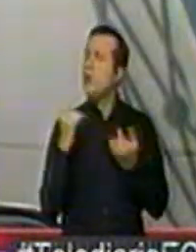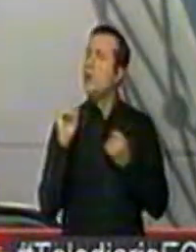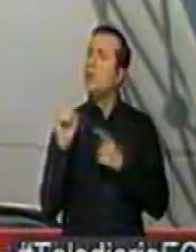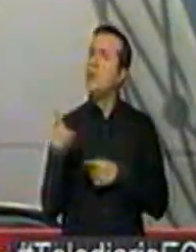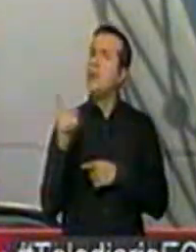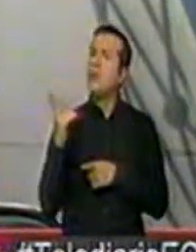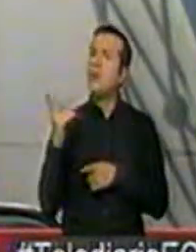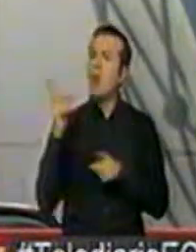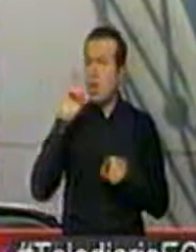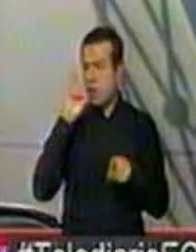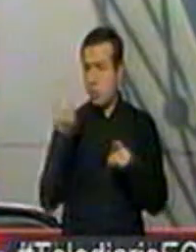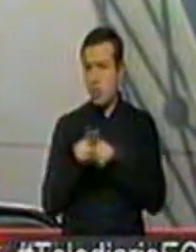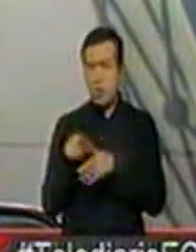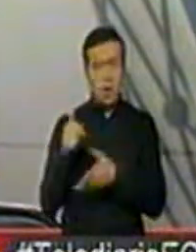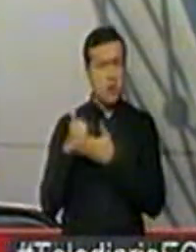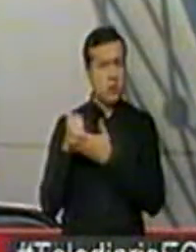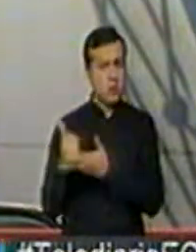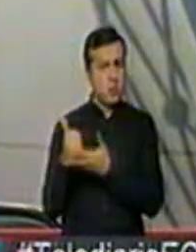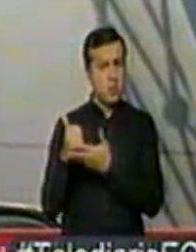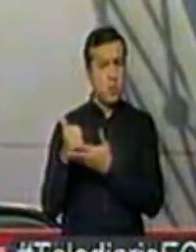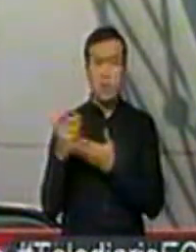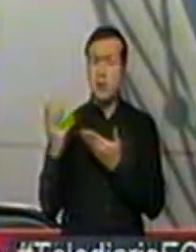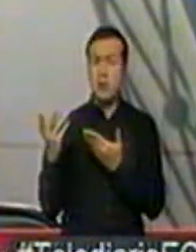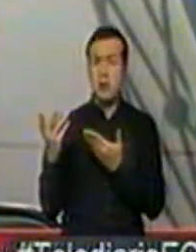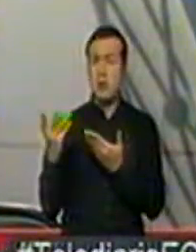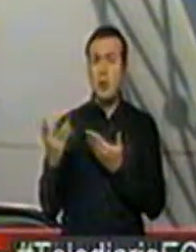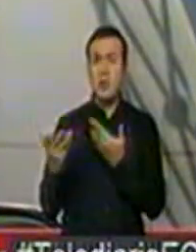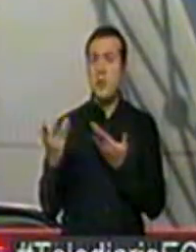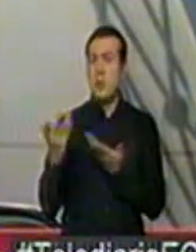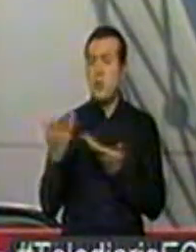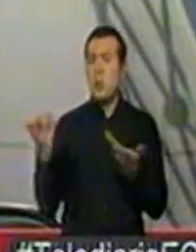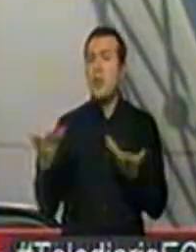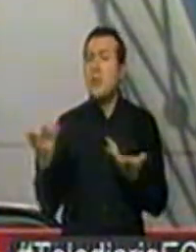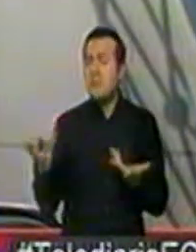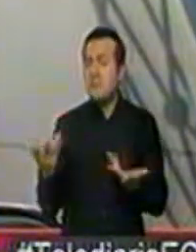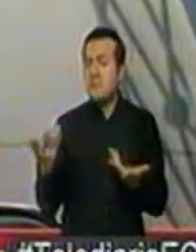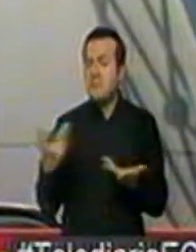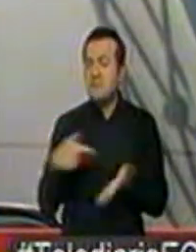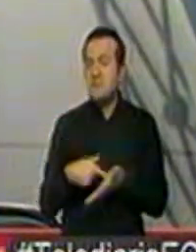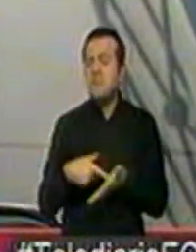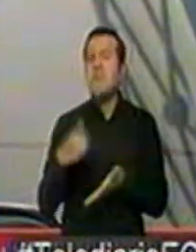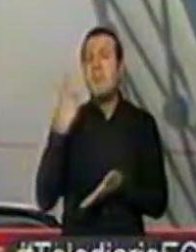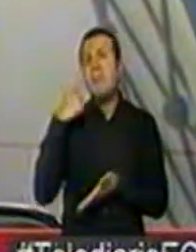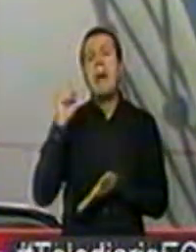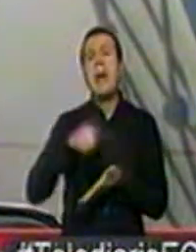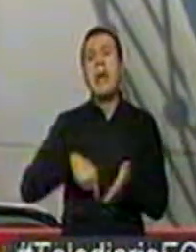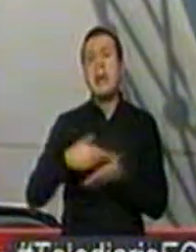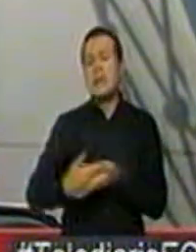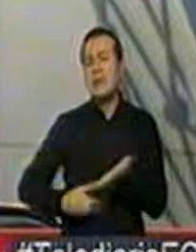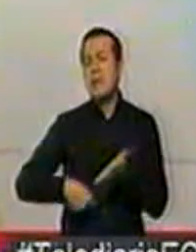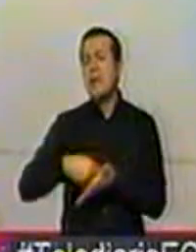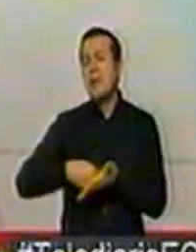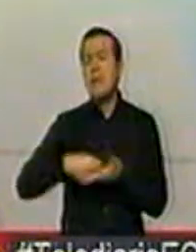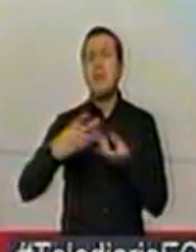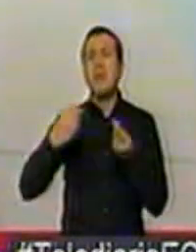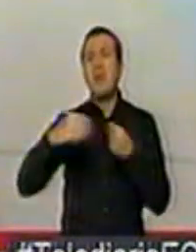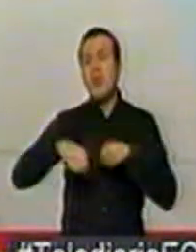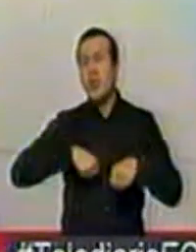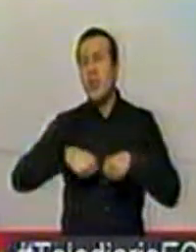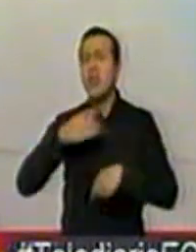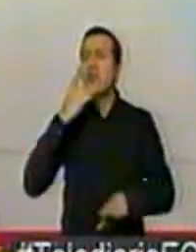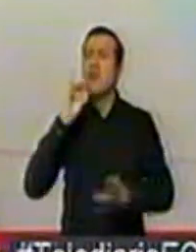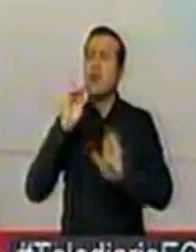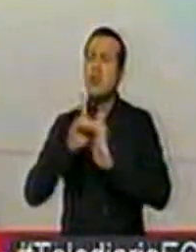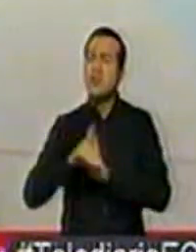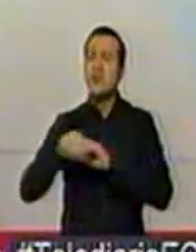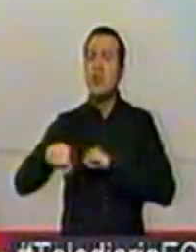para qué le sirve a la ciudadanía, es decir, qué vamos a evitar con esta suma de voluntades para evitar de pronto tanta tramitología al momento de hacer